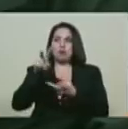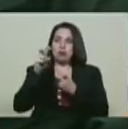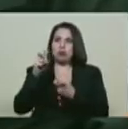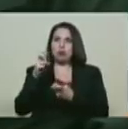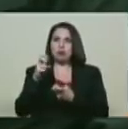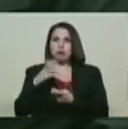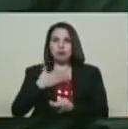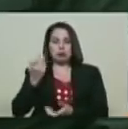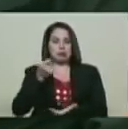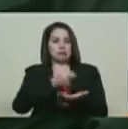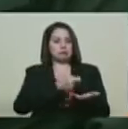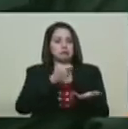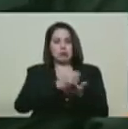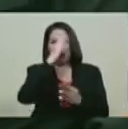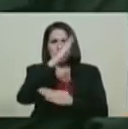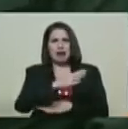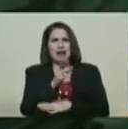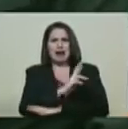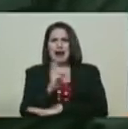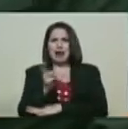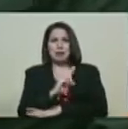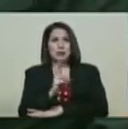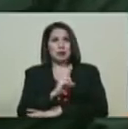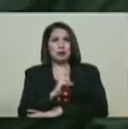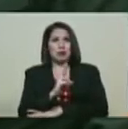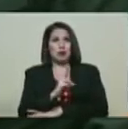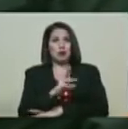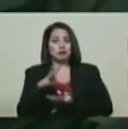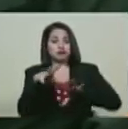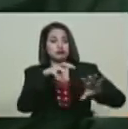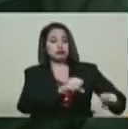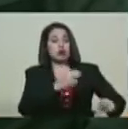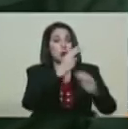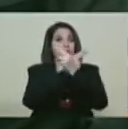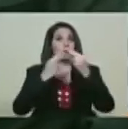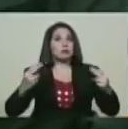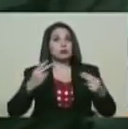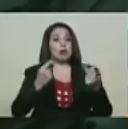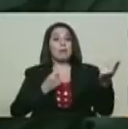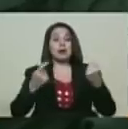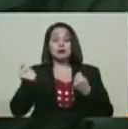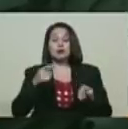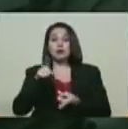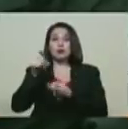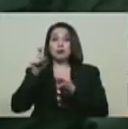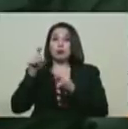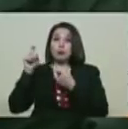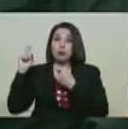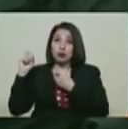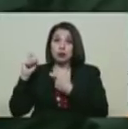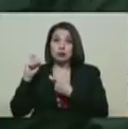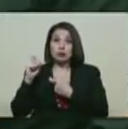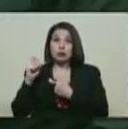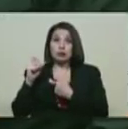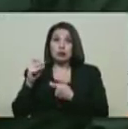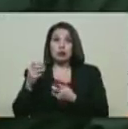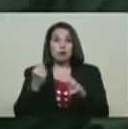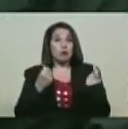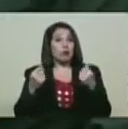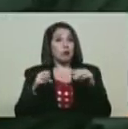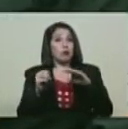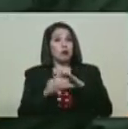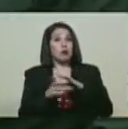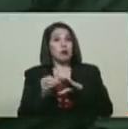contratar inmediatamente y comprometer su presupuesto que deviene del FCI, del Fondo de